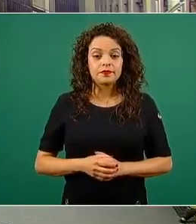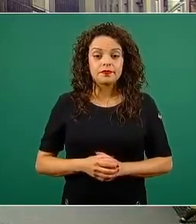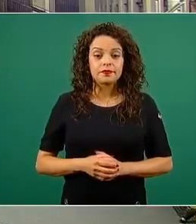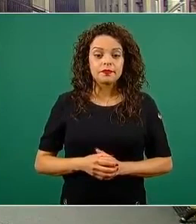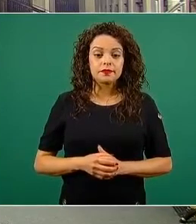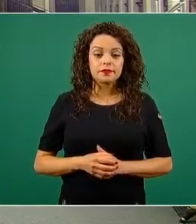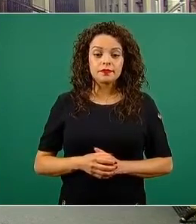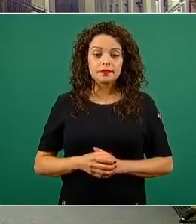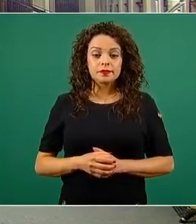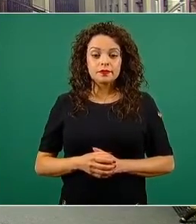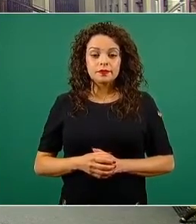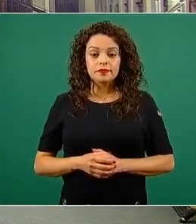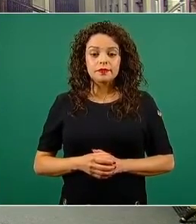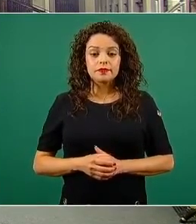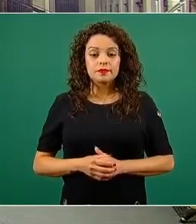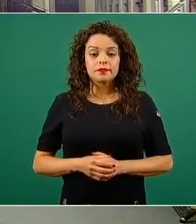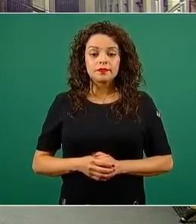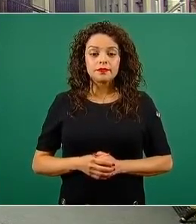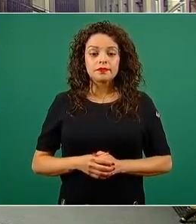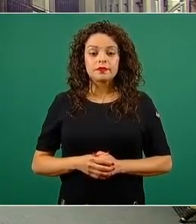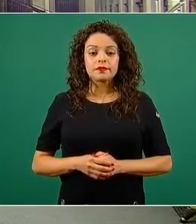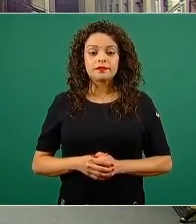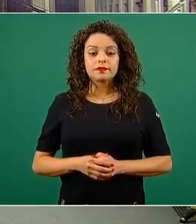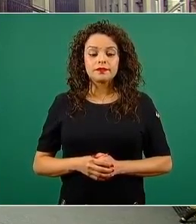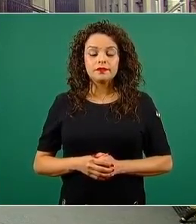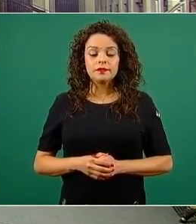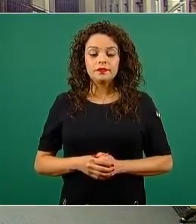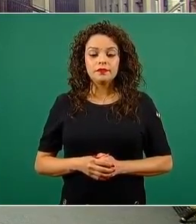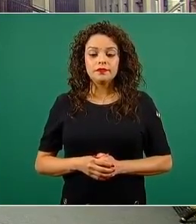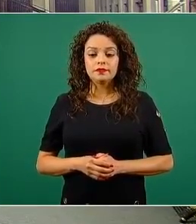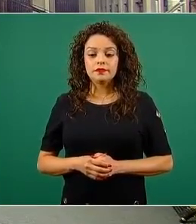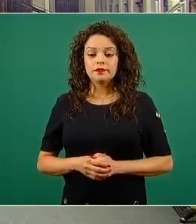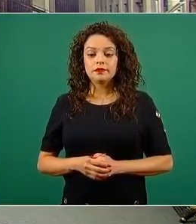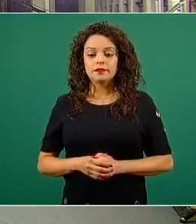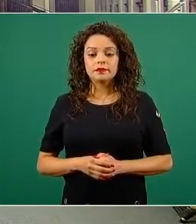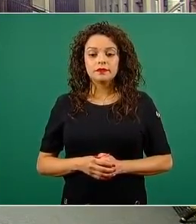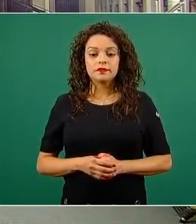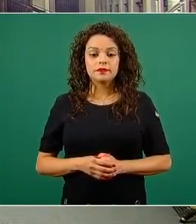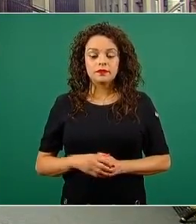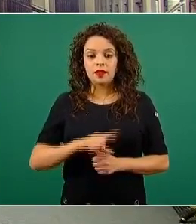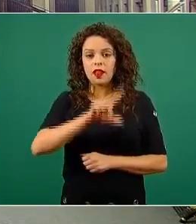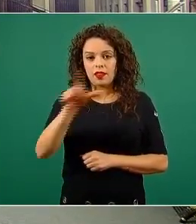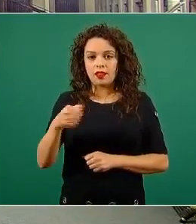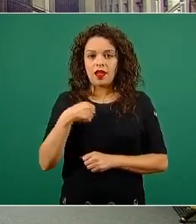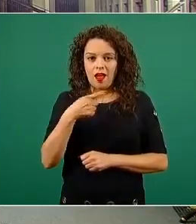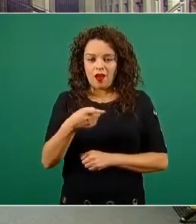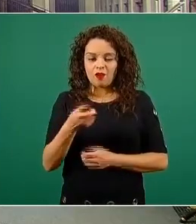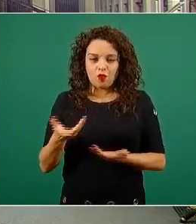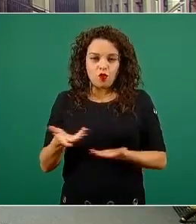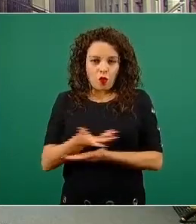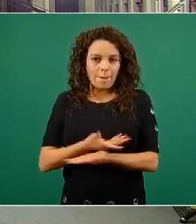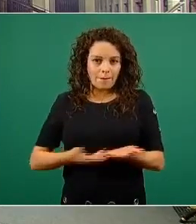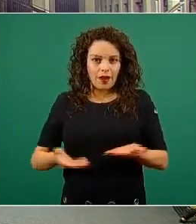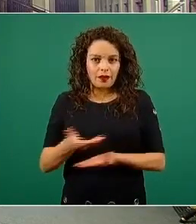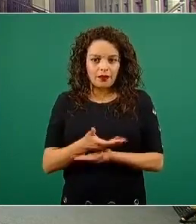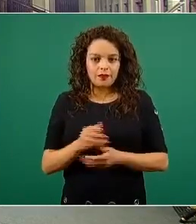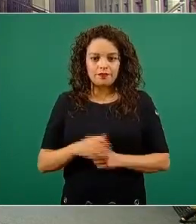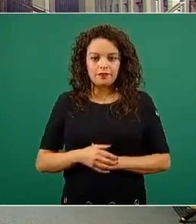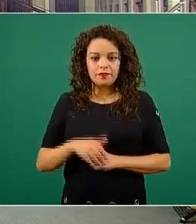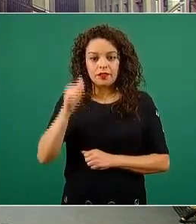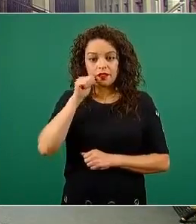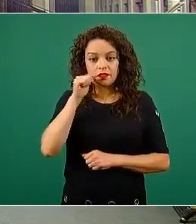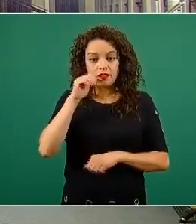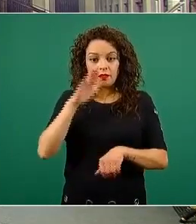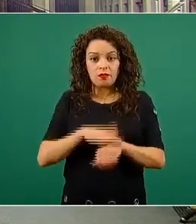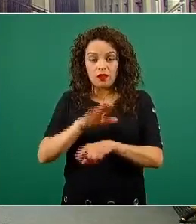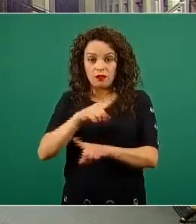un dato un poquito más exacto? Ahorita se lo compartimos, por favor, con mucho gusto. Siempre va a ser predominantemente mujeres, ya que